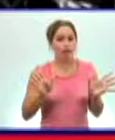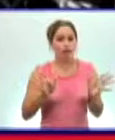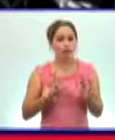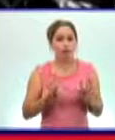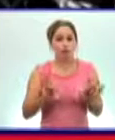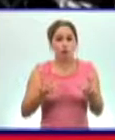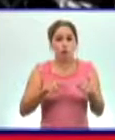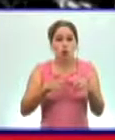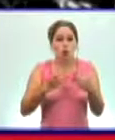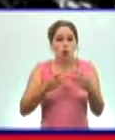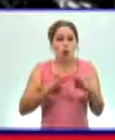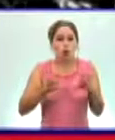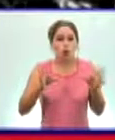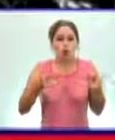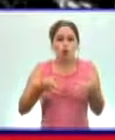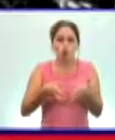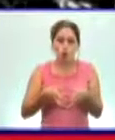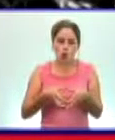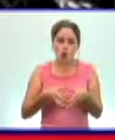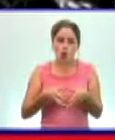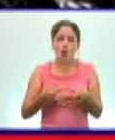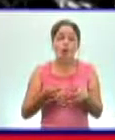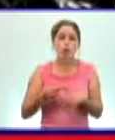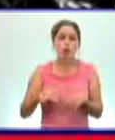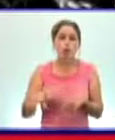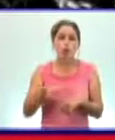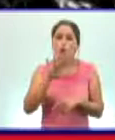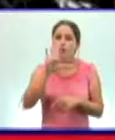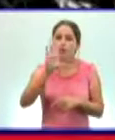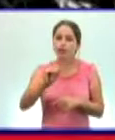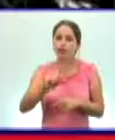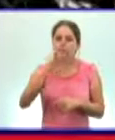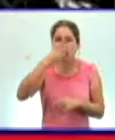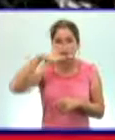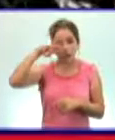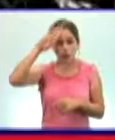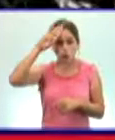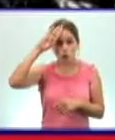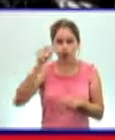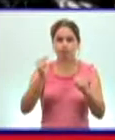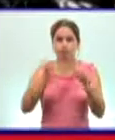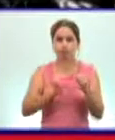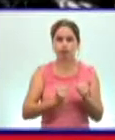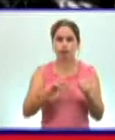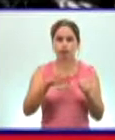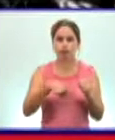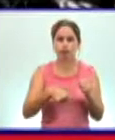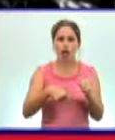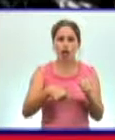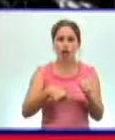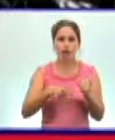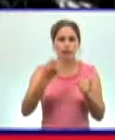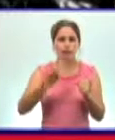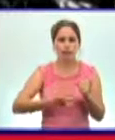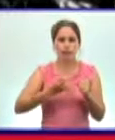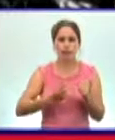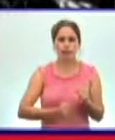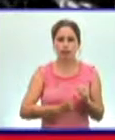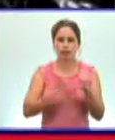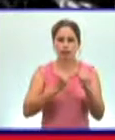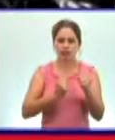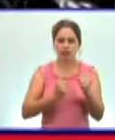autóctono, pero también decían que Cuba se mantuvo y se mantenía por el liderazgo de Fidel. Es